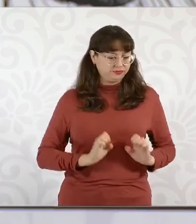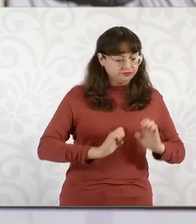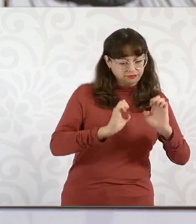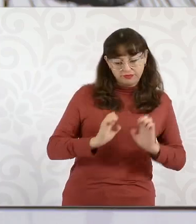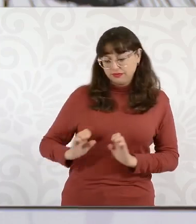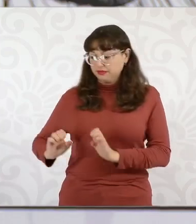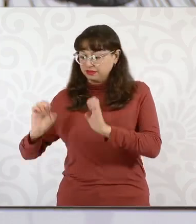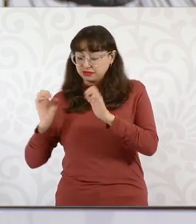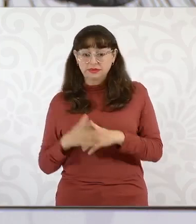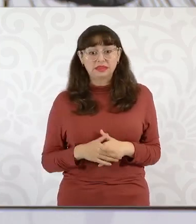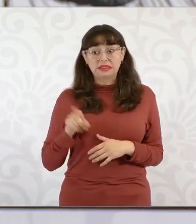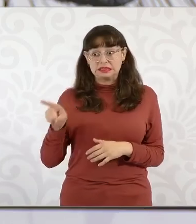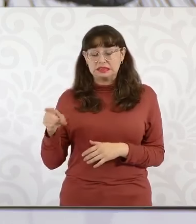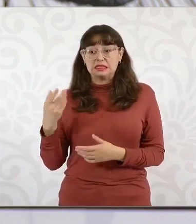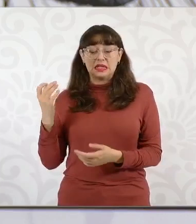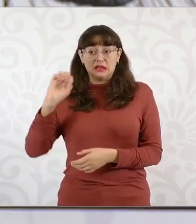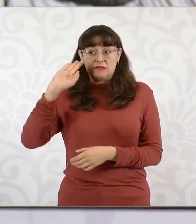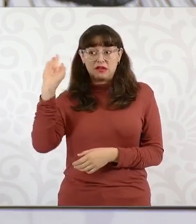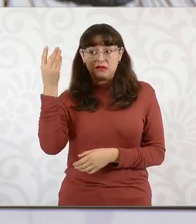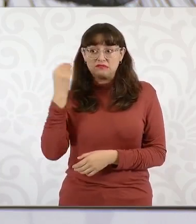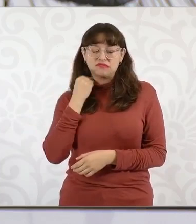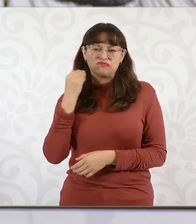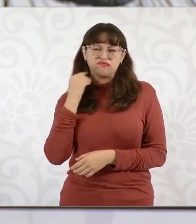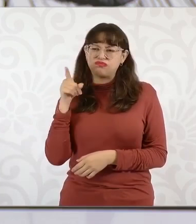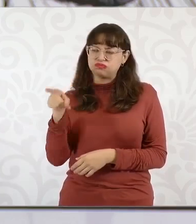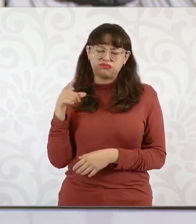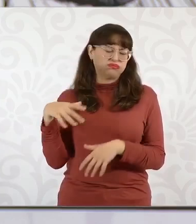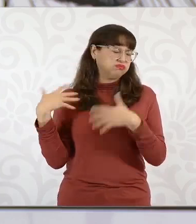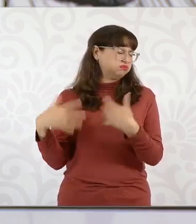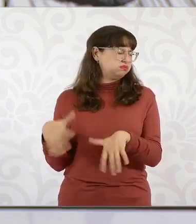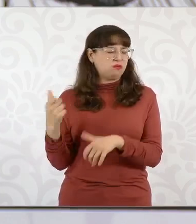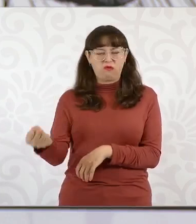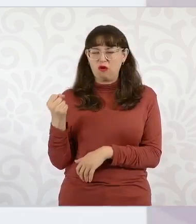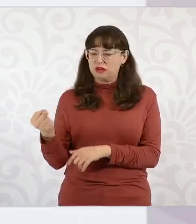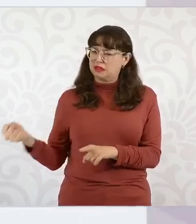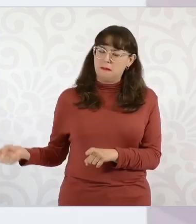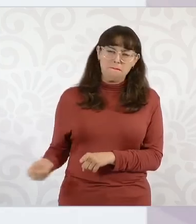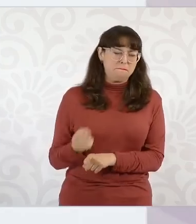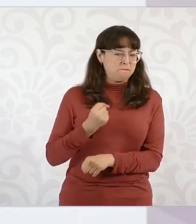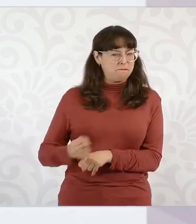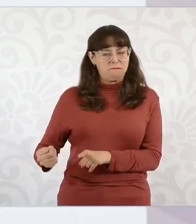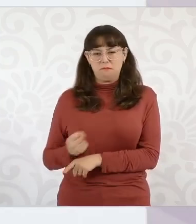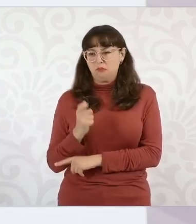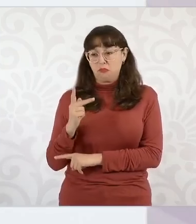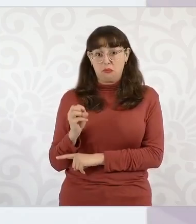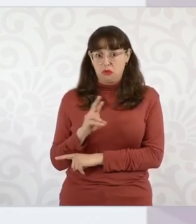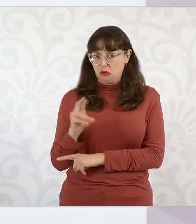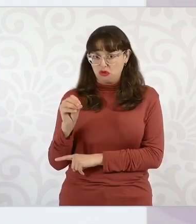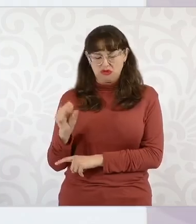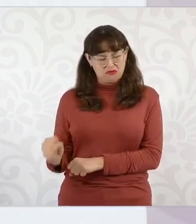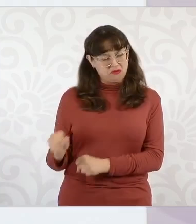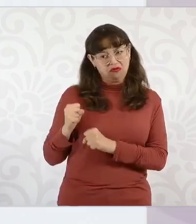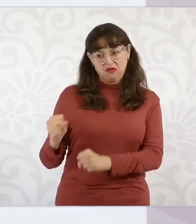había mucho porrismo, muchos porros contratados por la propia universidad y muy